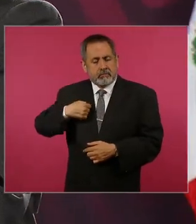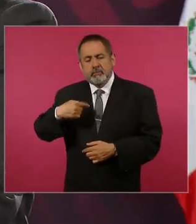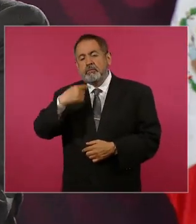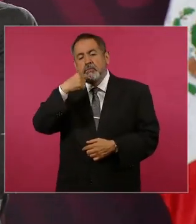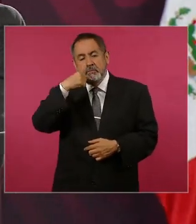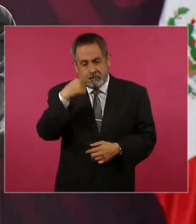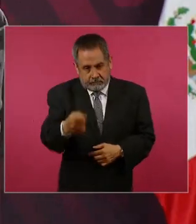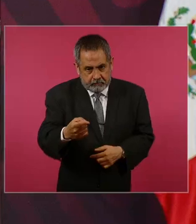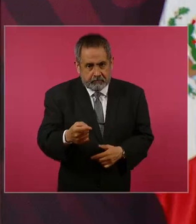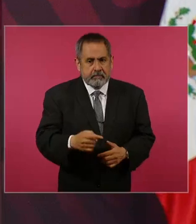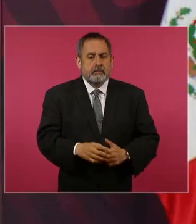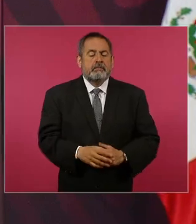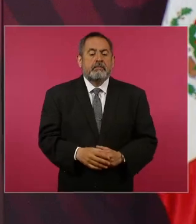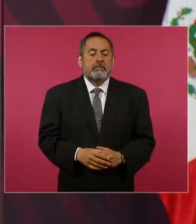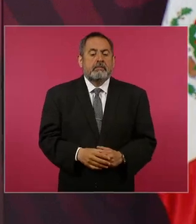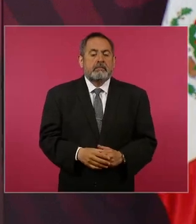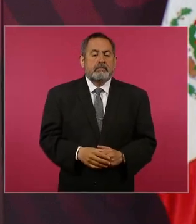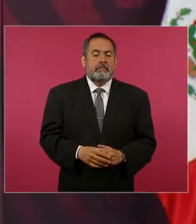hay